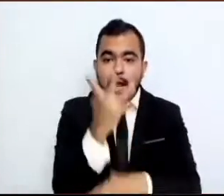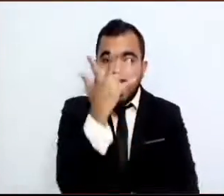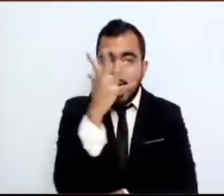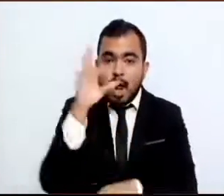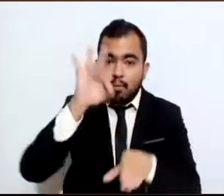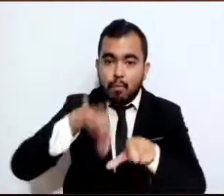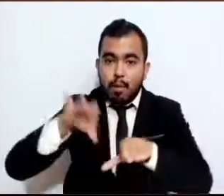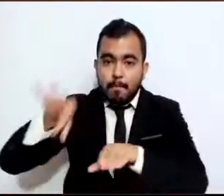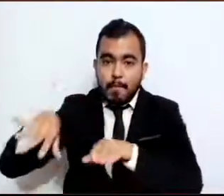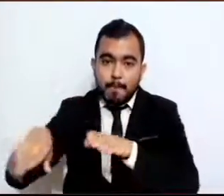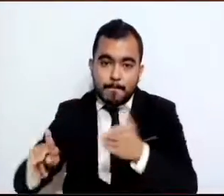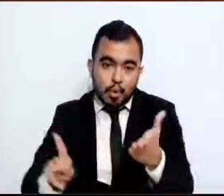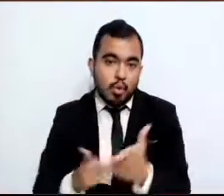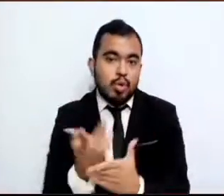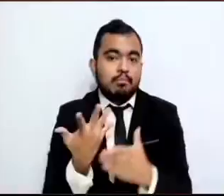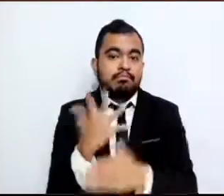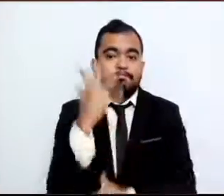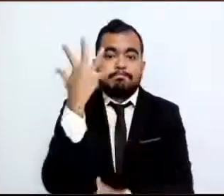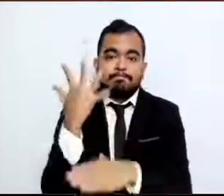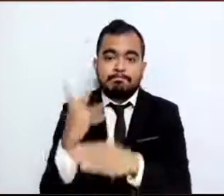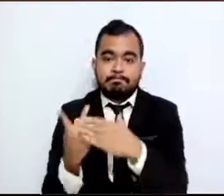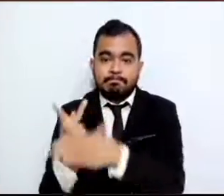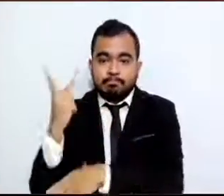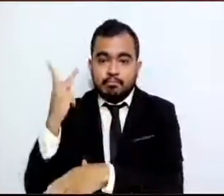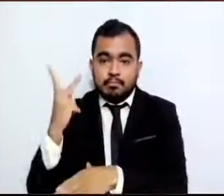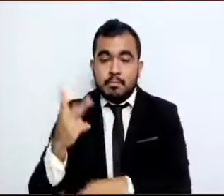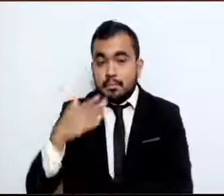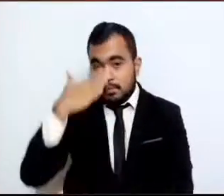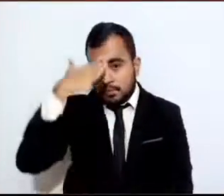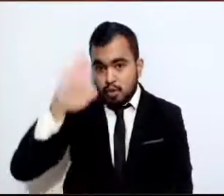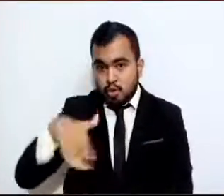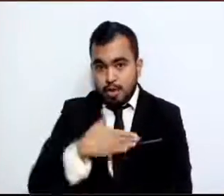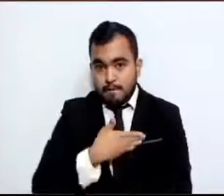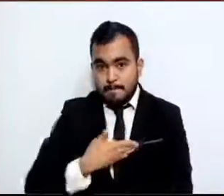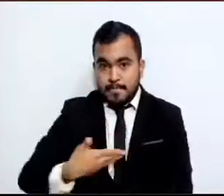Es cuanto, señora presidenta. Muchas gracias, compañeros.